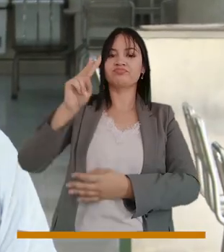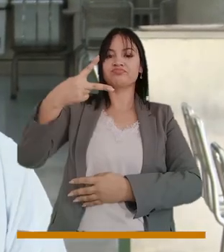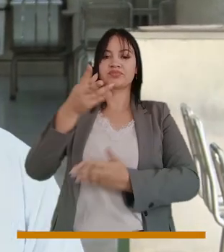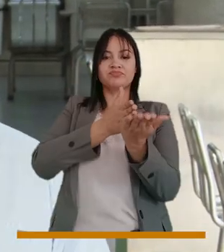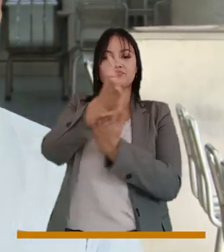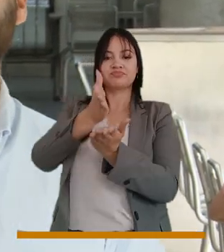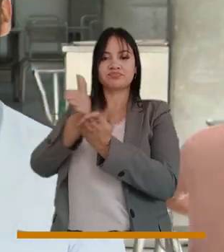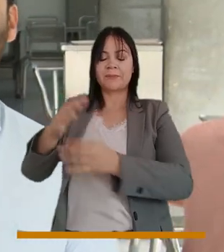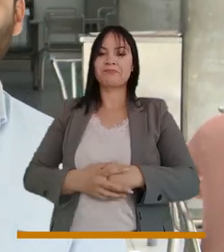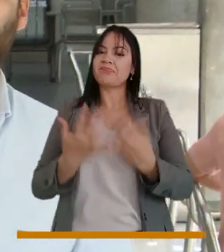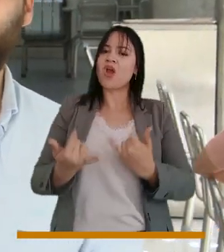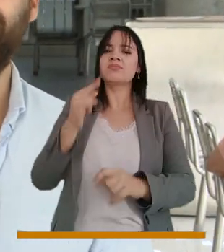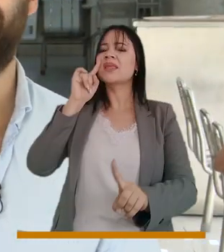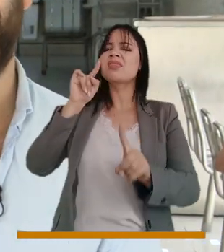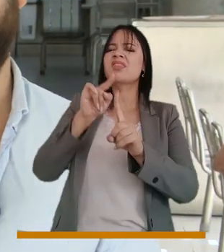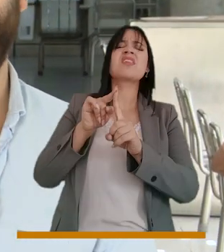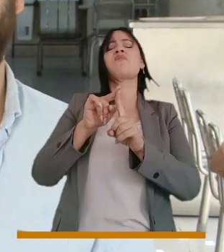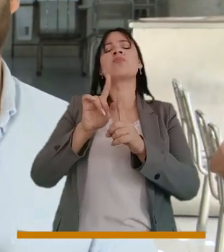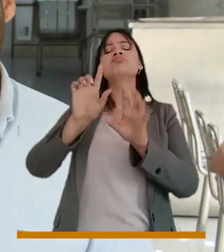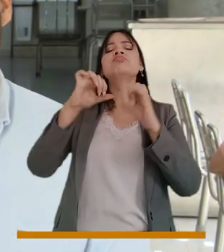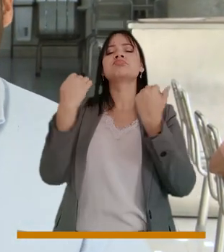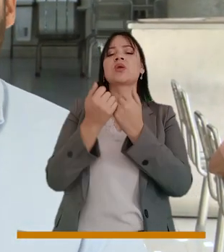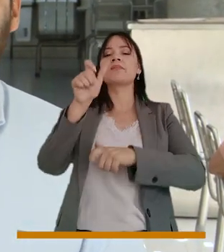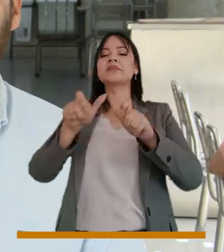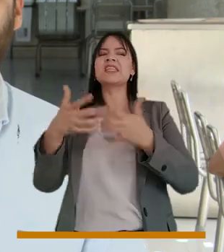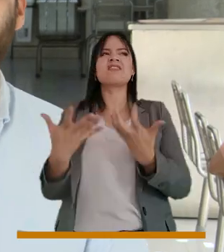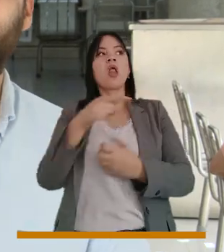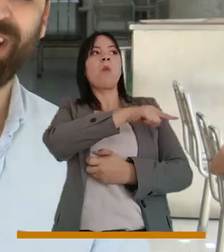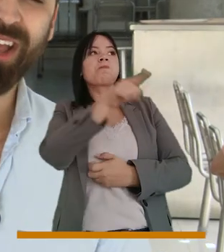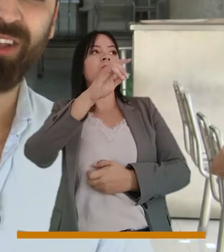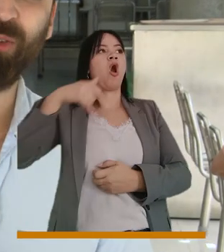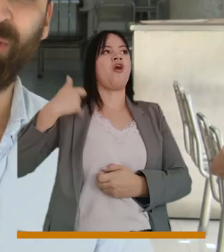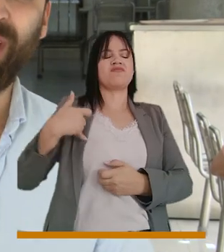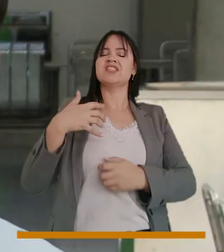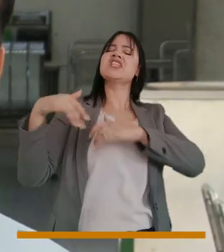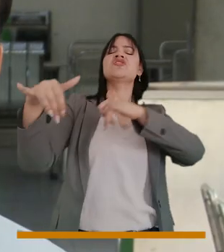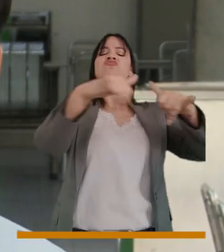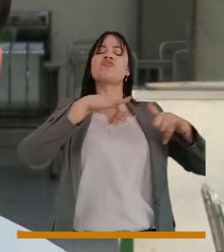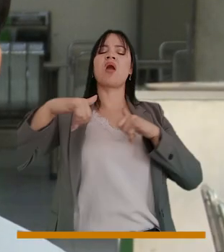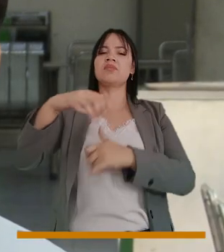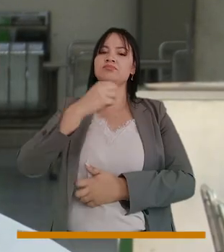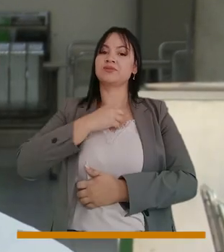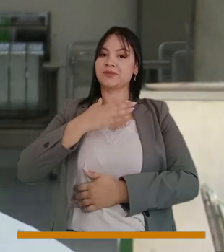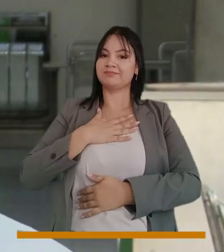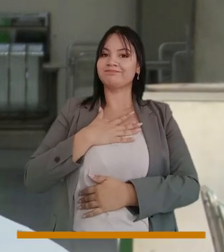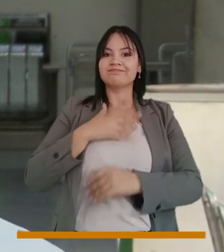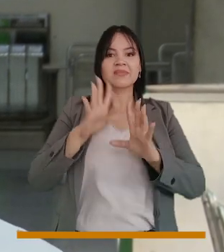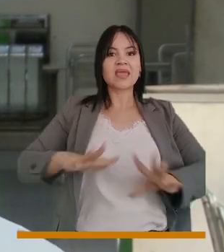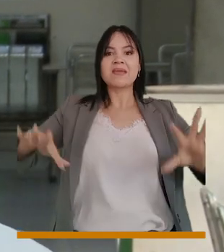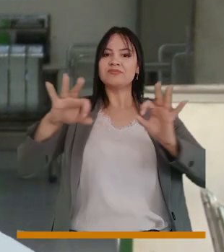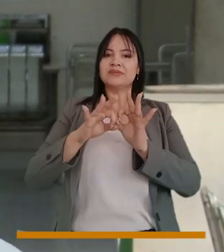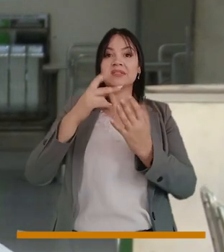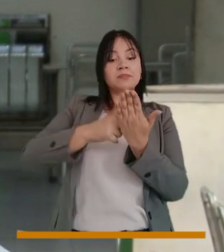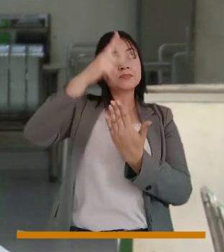un propósito, y es que otros jóvenes tengan las mismas oportunidades educativas que yo tuve, porque tenemos que lograr